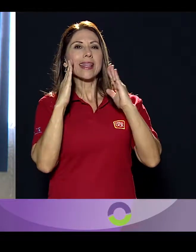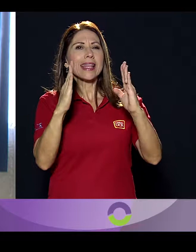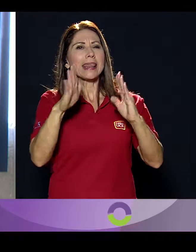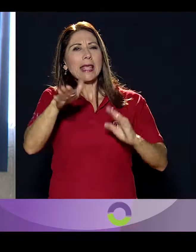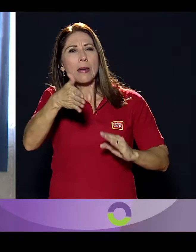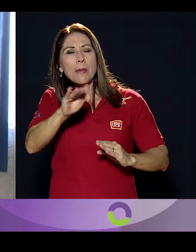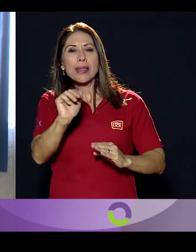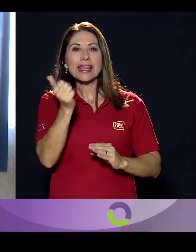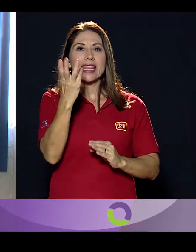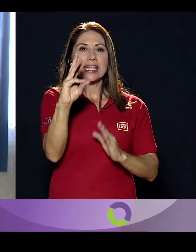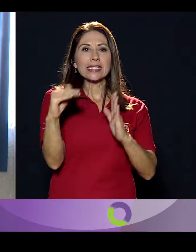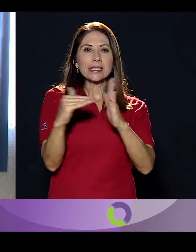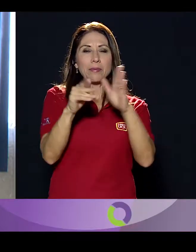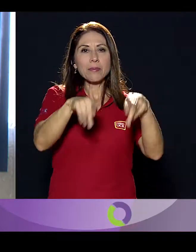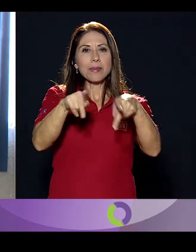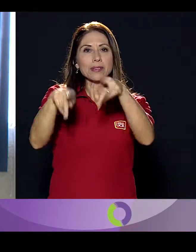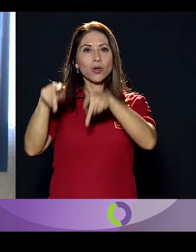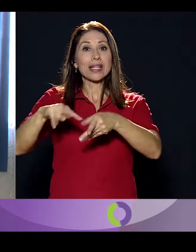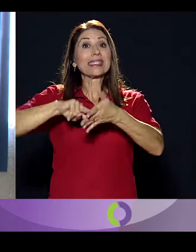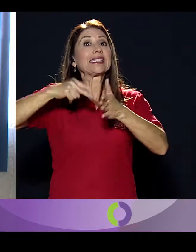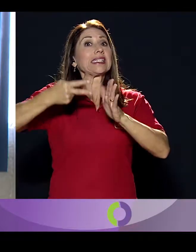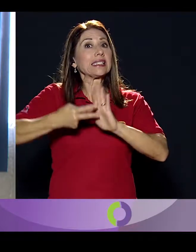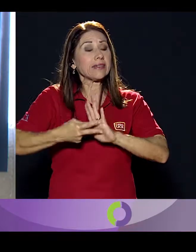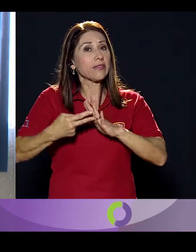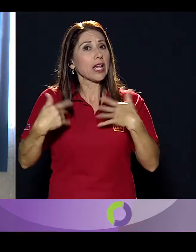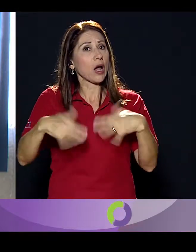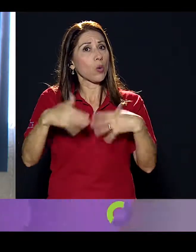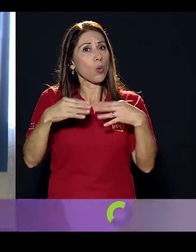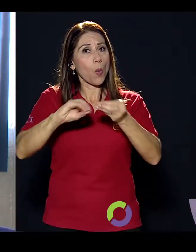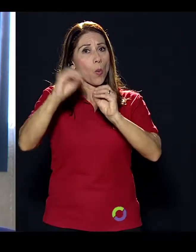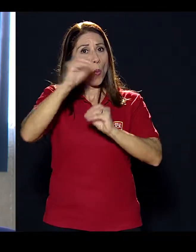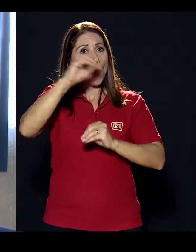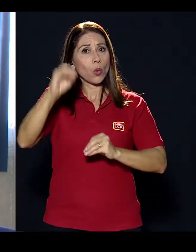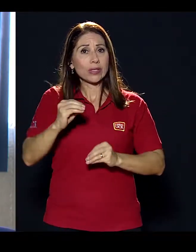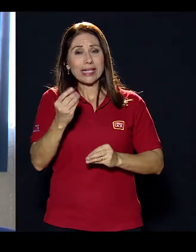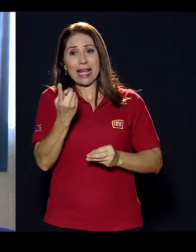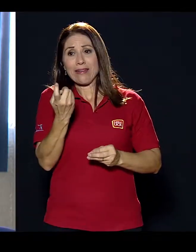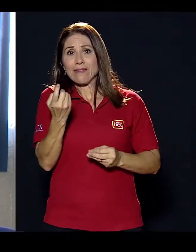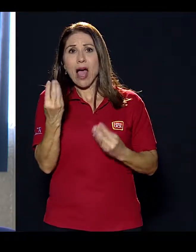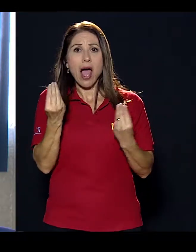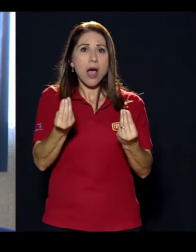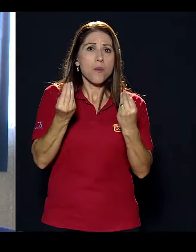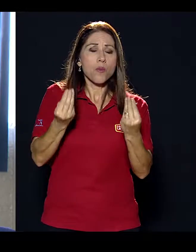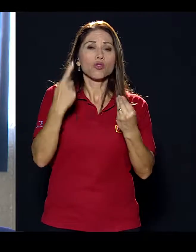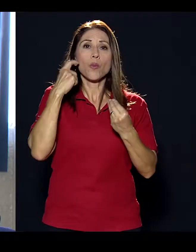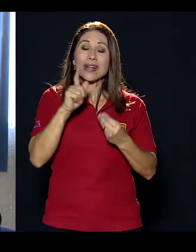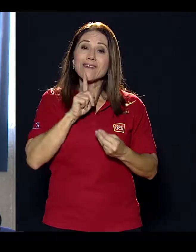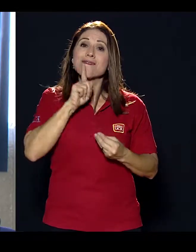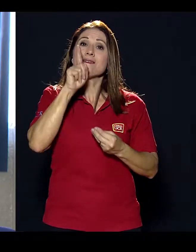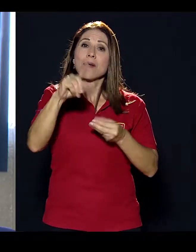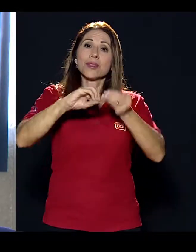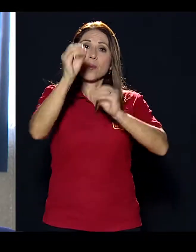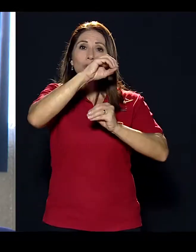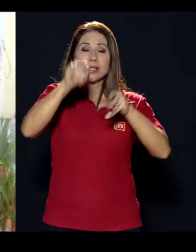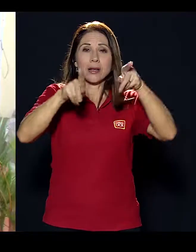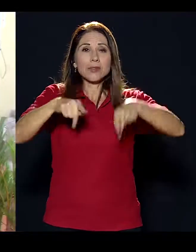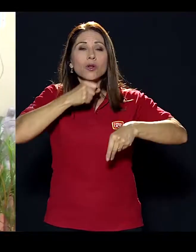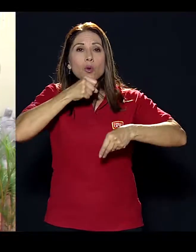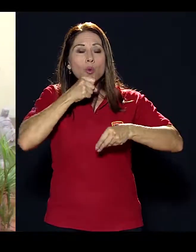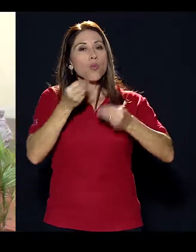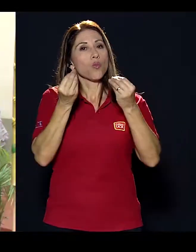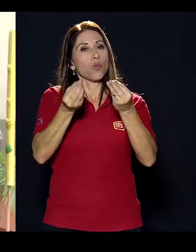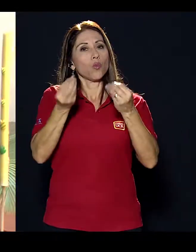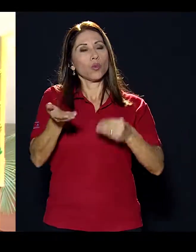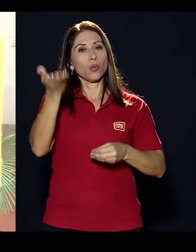aproximadamente 16,000 personas. O sea que tenemos un déficit importante de recursos porque la población es bastante grande.